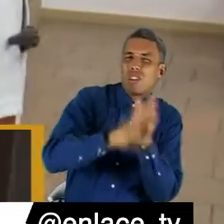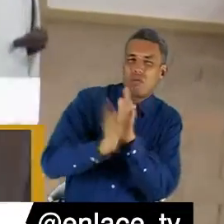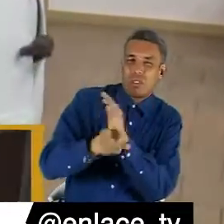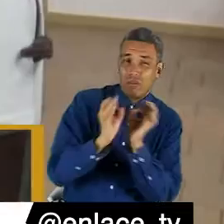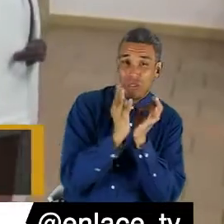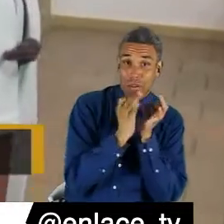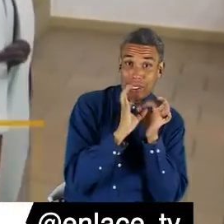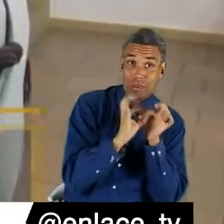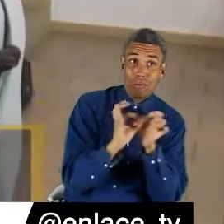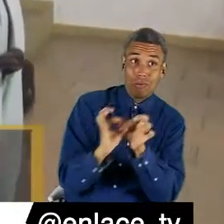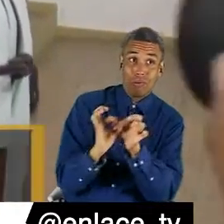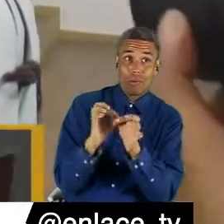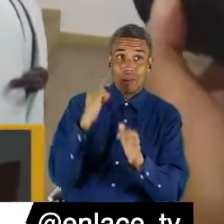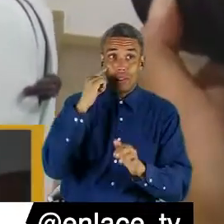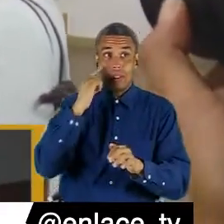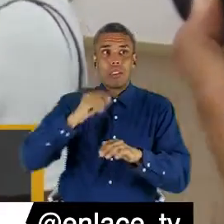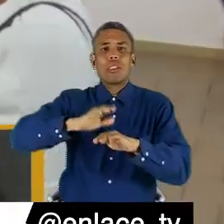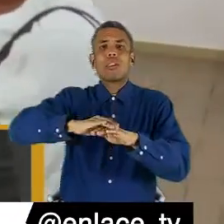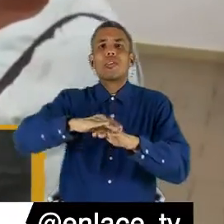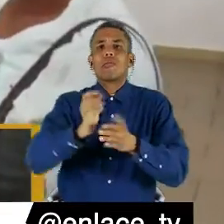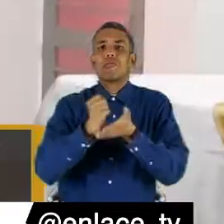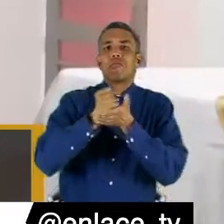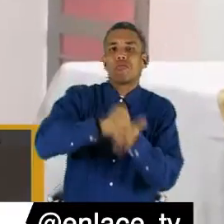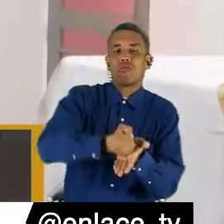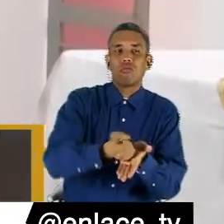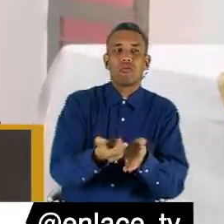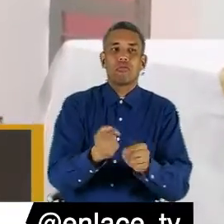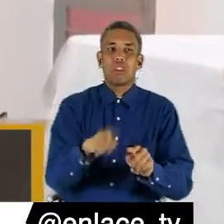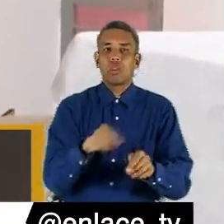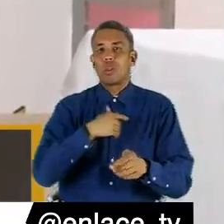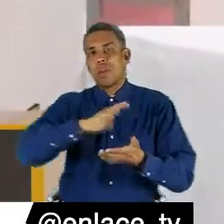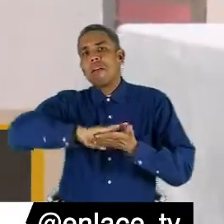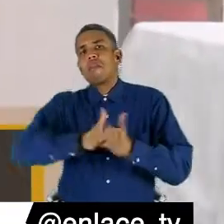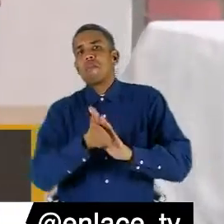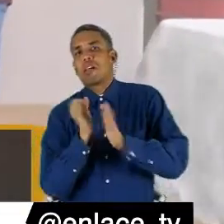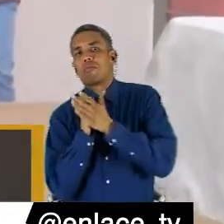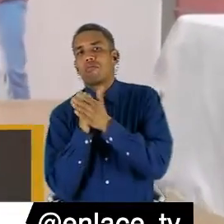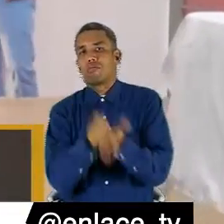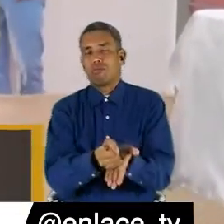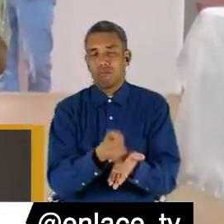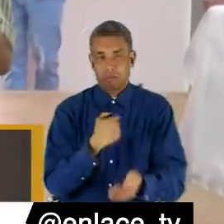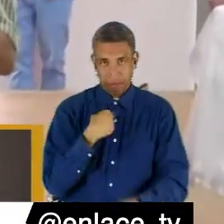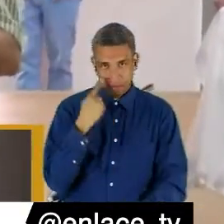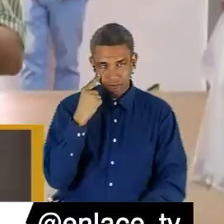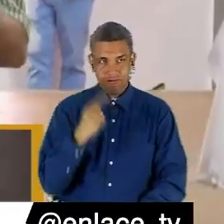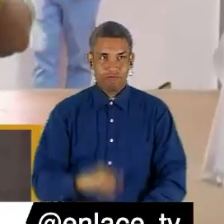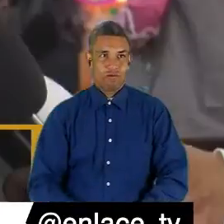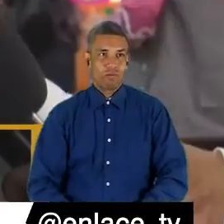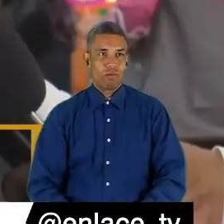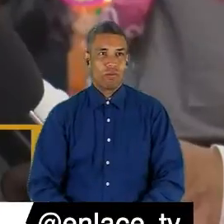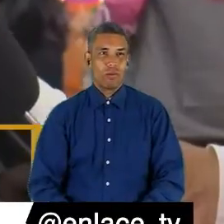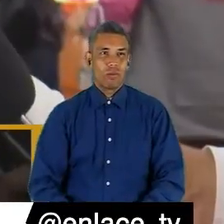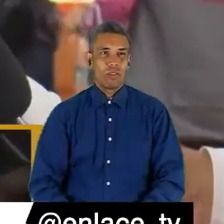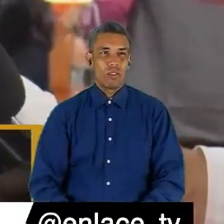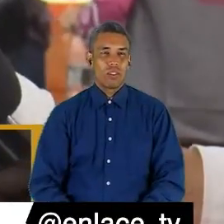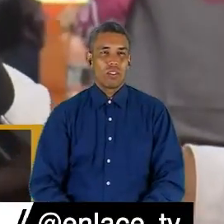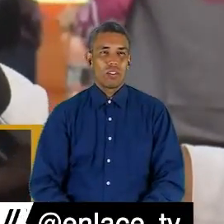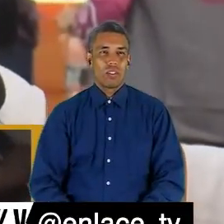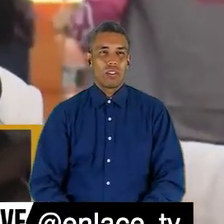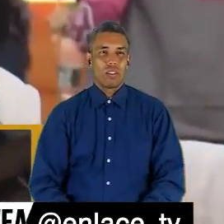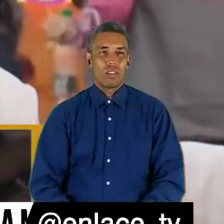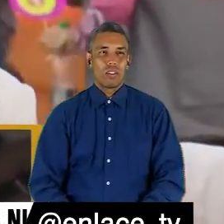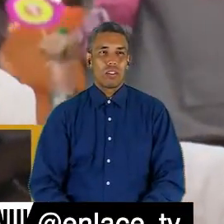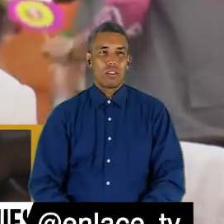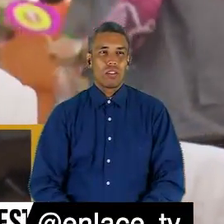centenar de familias de indemnizaciones, actividad de la que ha participado tanto el gobierno de Santander como el municipal de Barranca Bermeja. La importancia